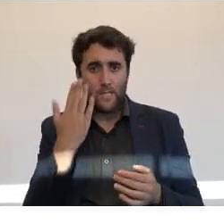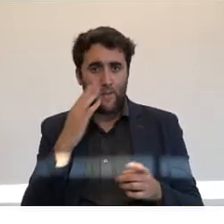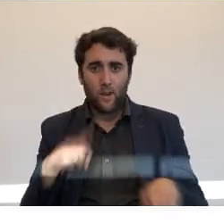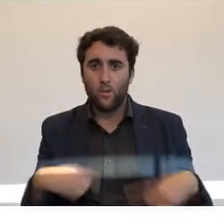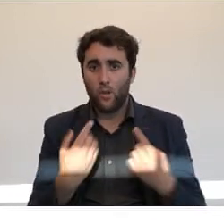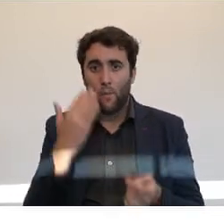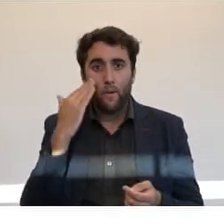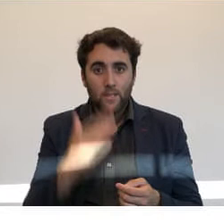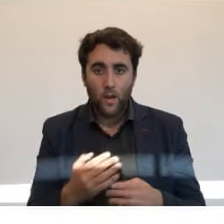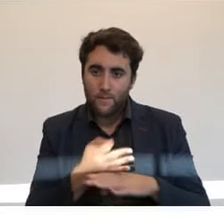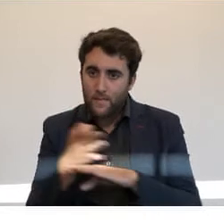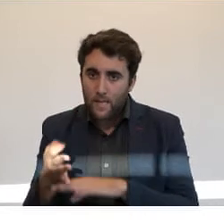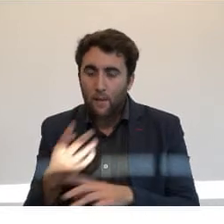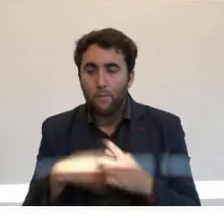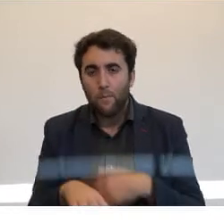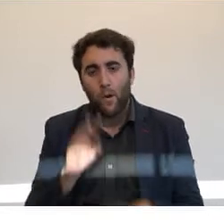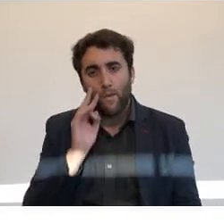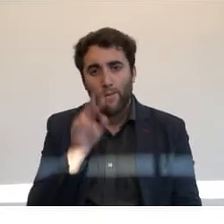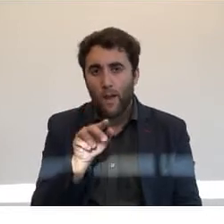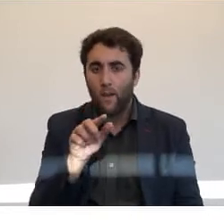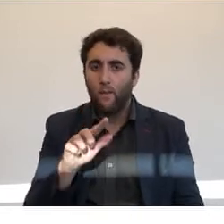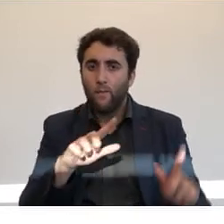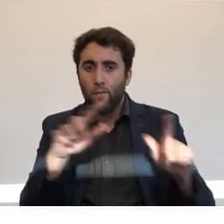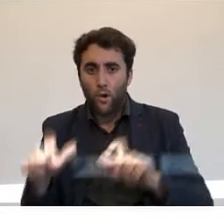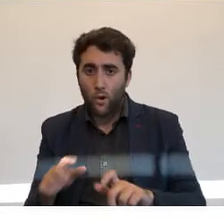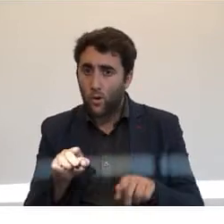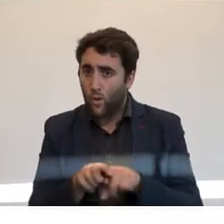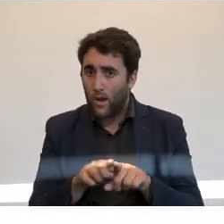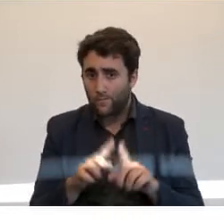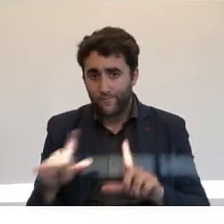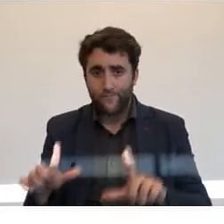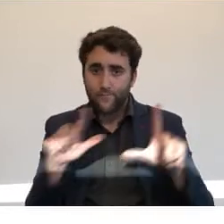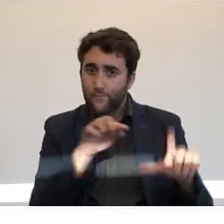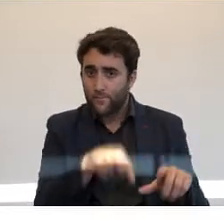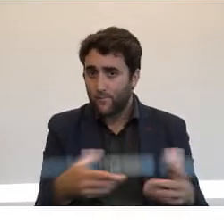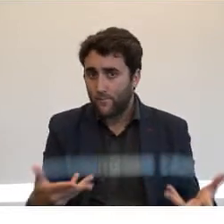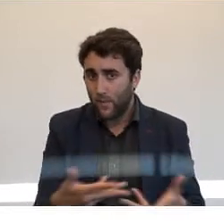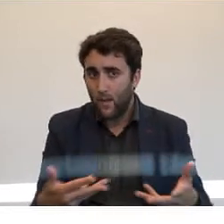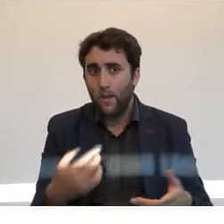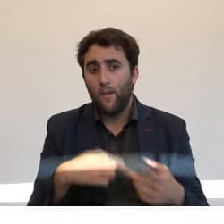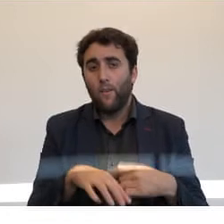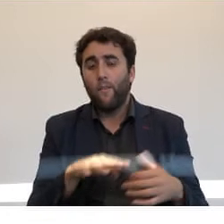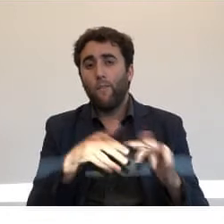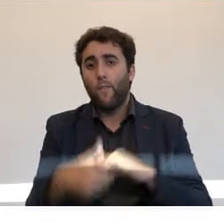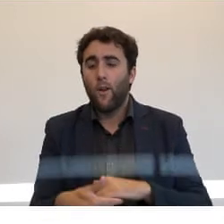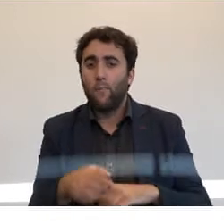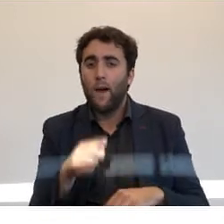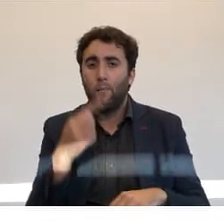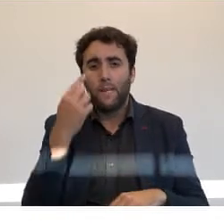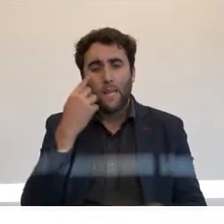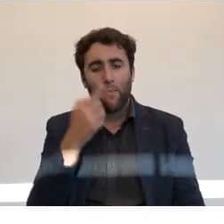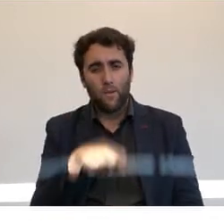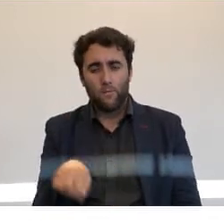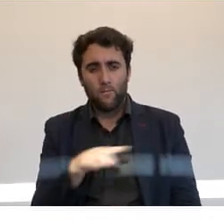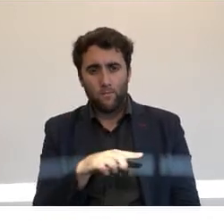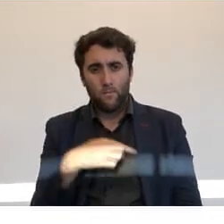de la docencia es encontrarnos con imágenes como esta, imágenes que nos invitan a valorar